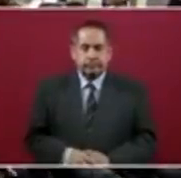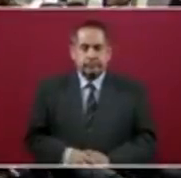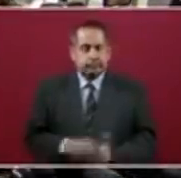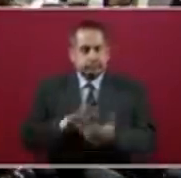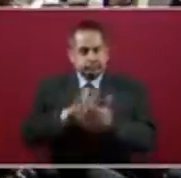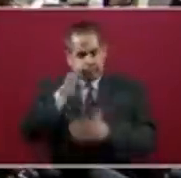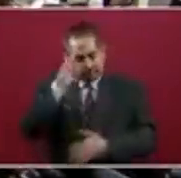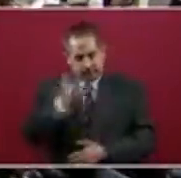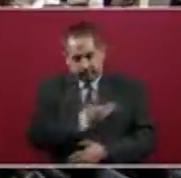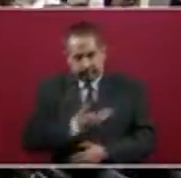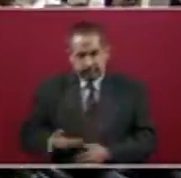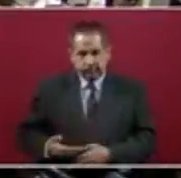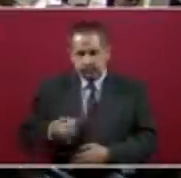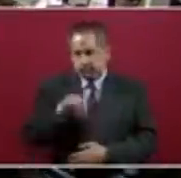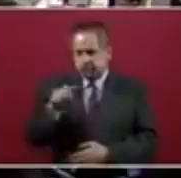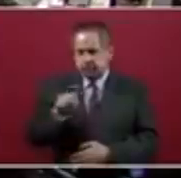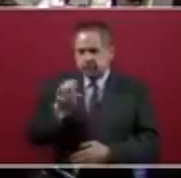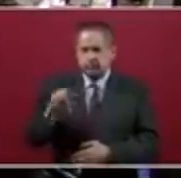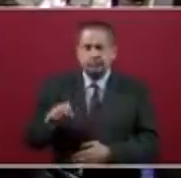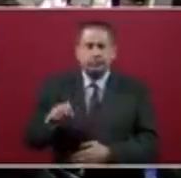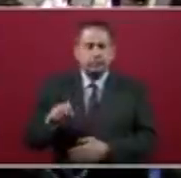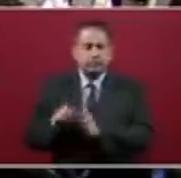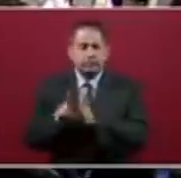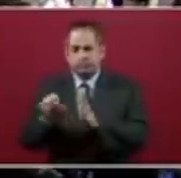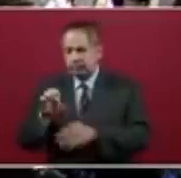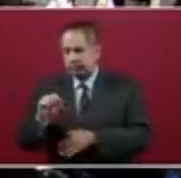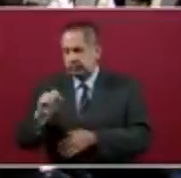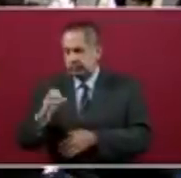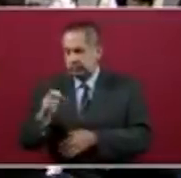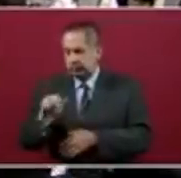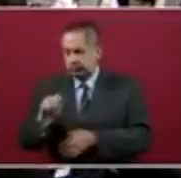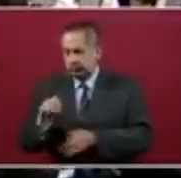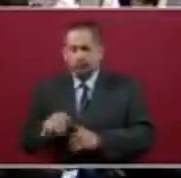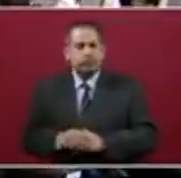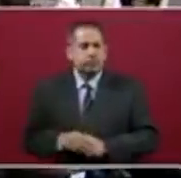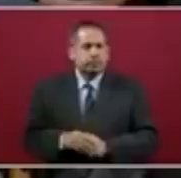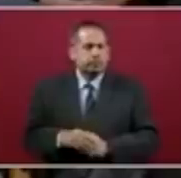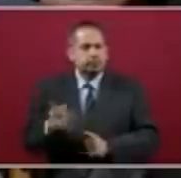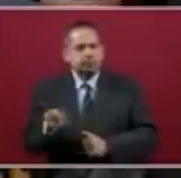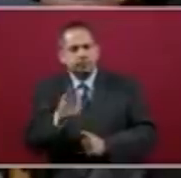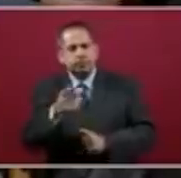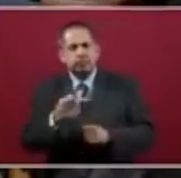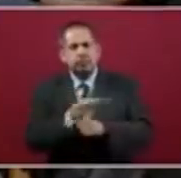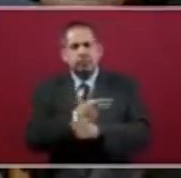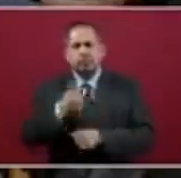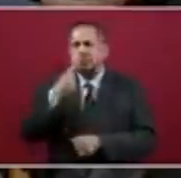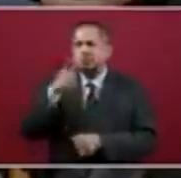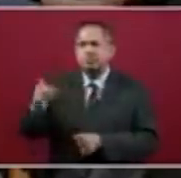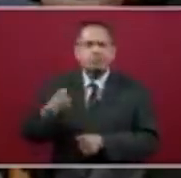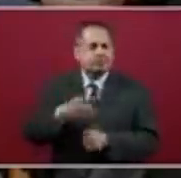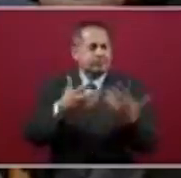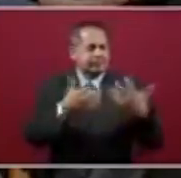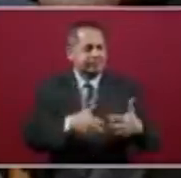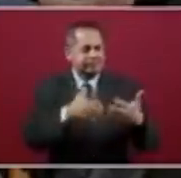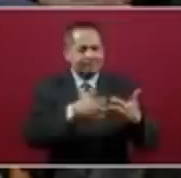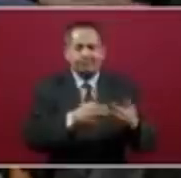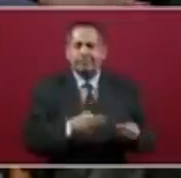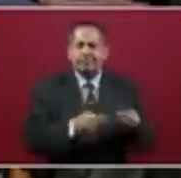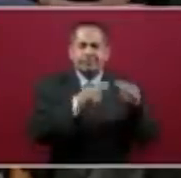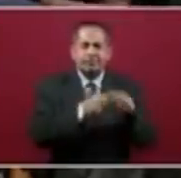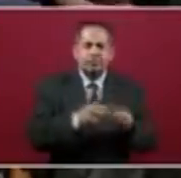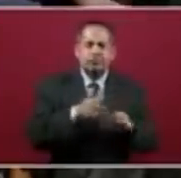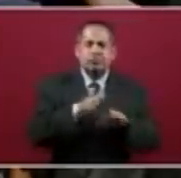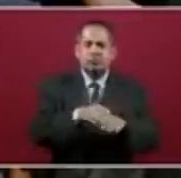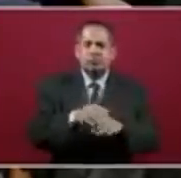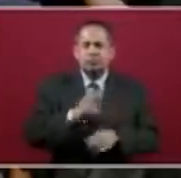Gracias, señor presidente. José Hernández de Escuanto. Para preguntarle cómo va esta denuncia de la planta de fertilizantes, donde